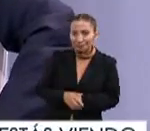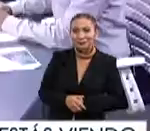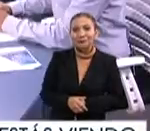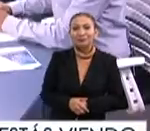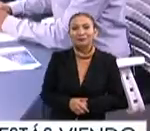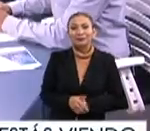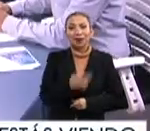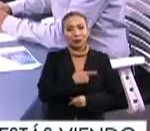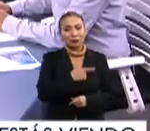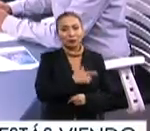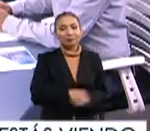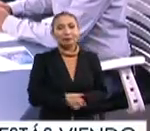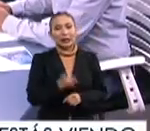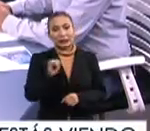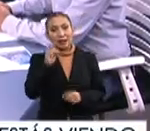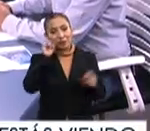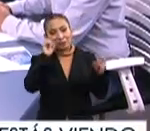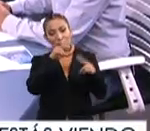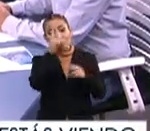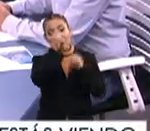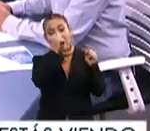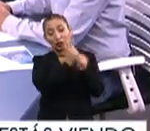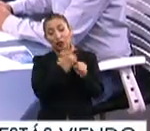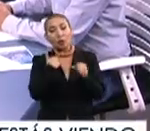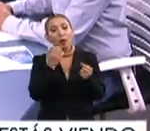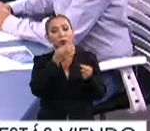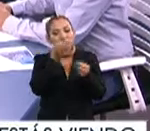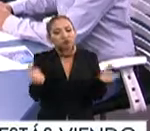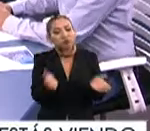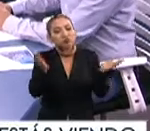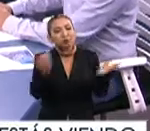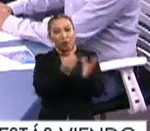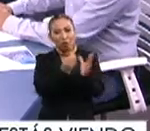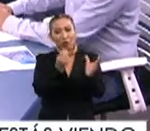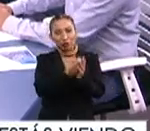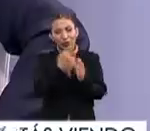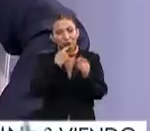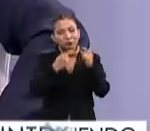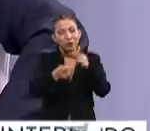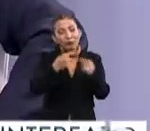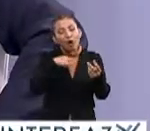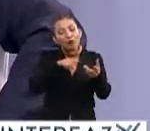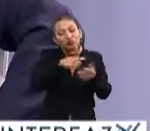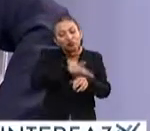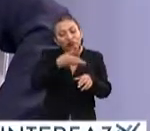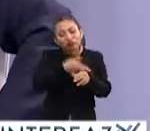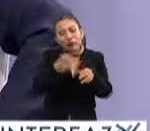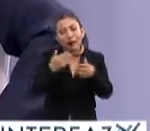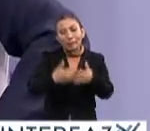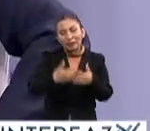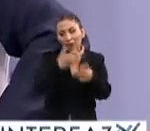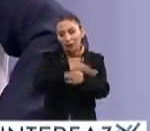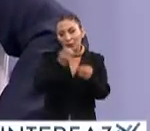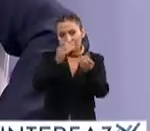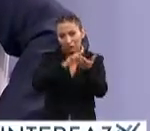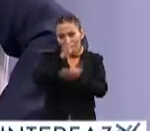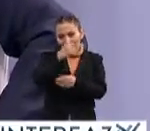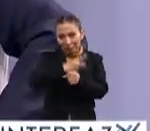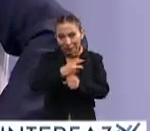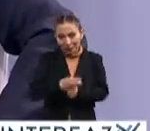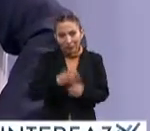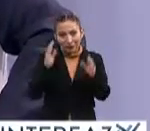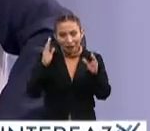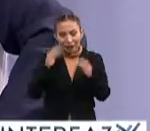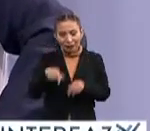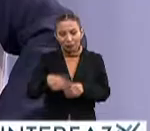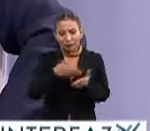estudio. Qué gusto, qué gusto. Sí, nos vimos hace un año promoviendo el MOOC de gestión de empresas familiares y otra vez les agradezco mucho la invitación. Qué maravilla,